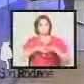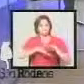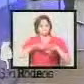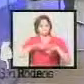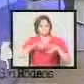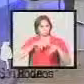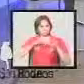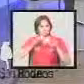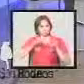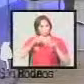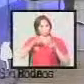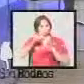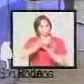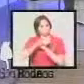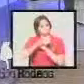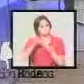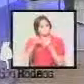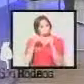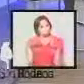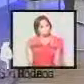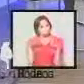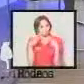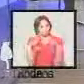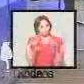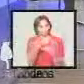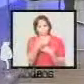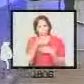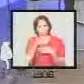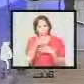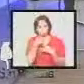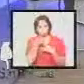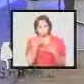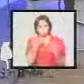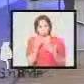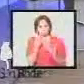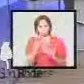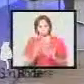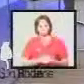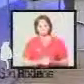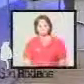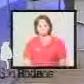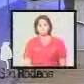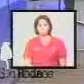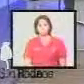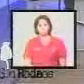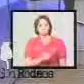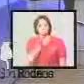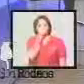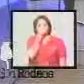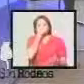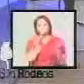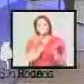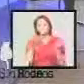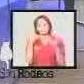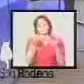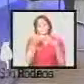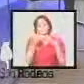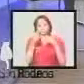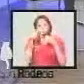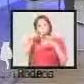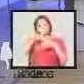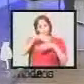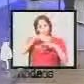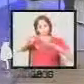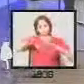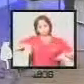Pero en este país son muchas las familias que no tienen esos ingresos. Así es. Así es, bueno, literalmente son muchas las que entrarían en ese